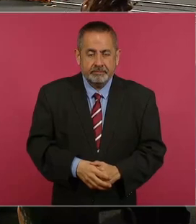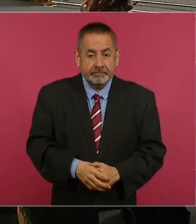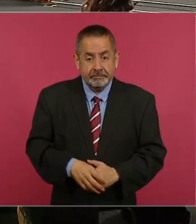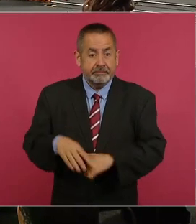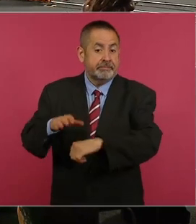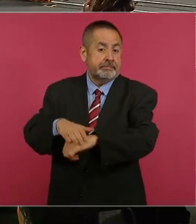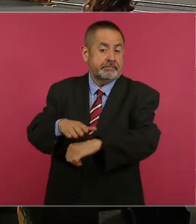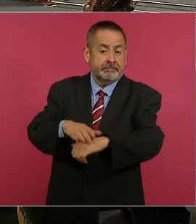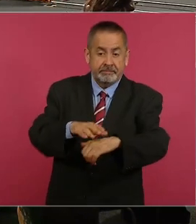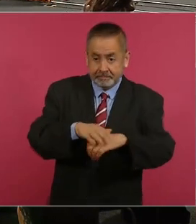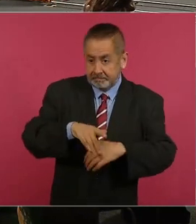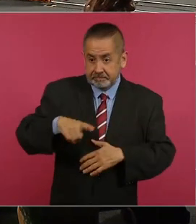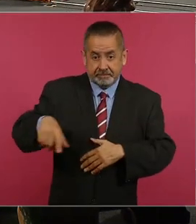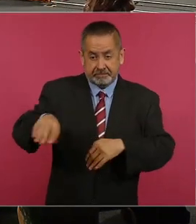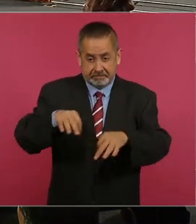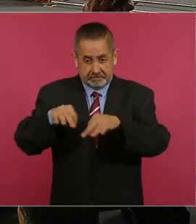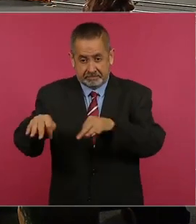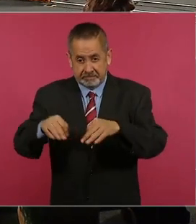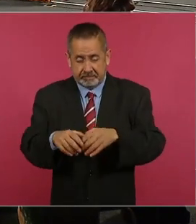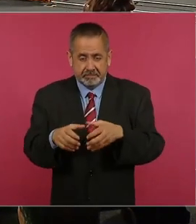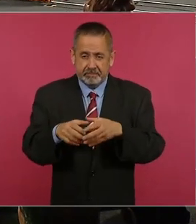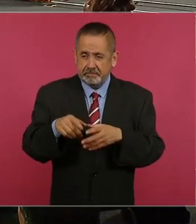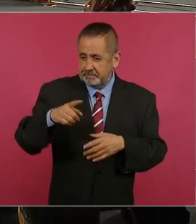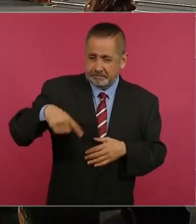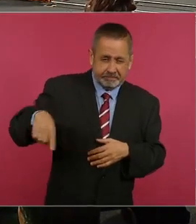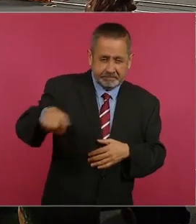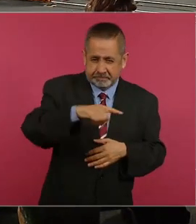Trabajador. El Frente Popular.